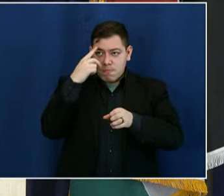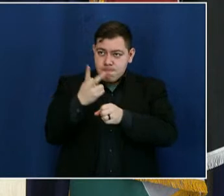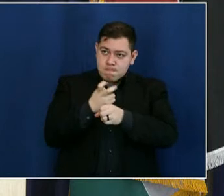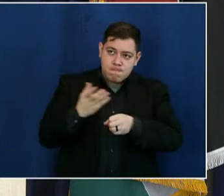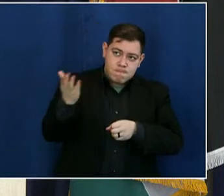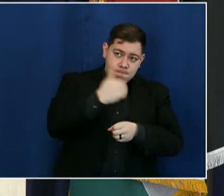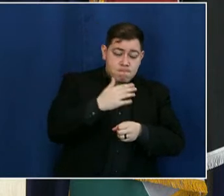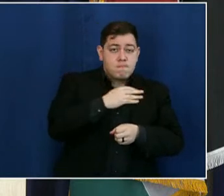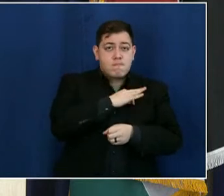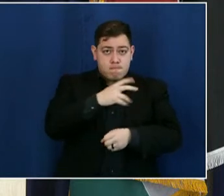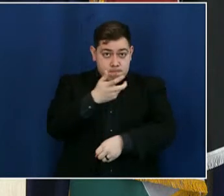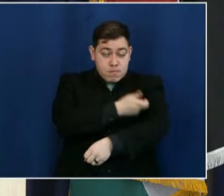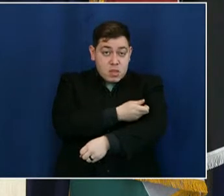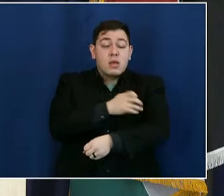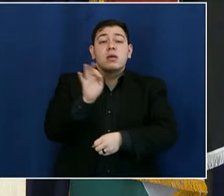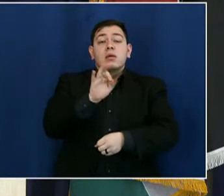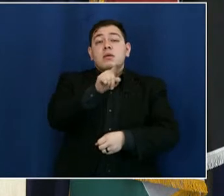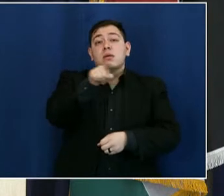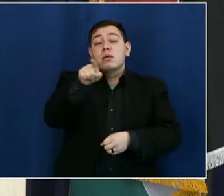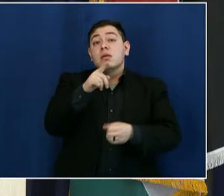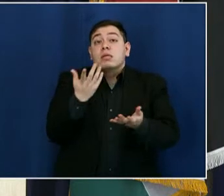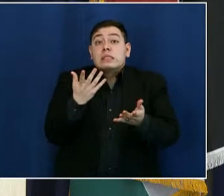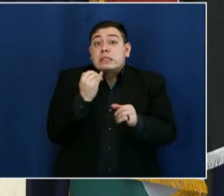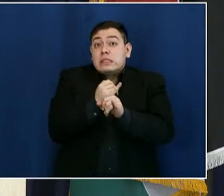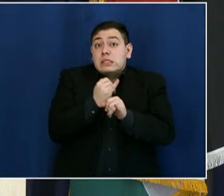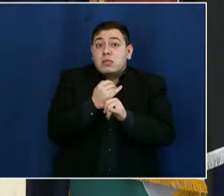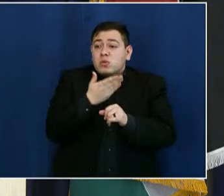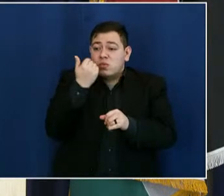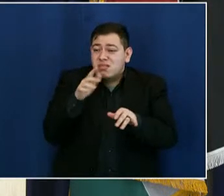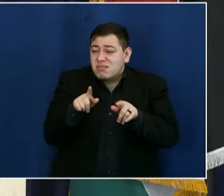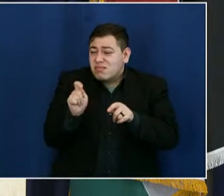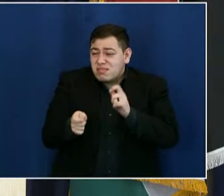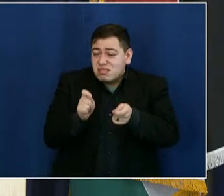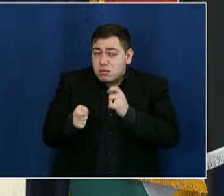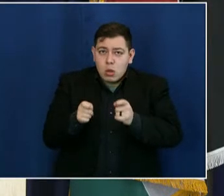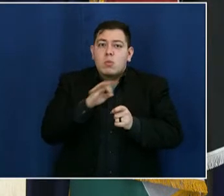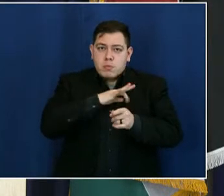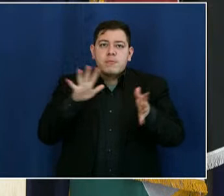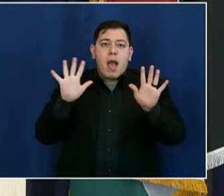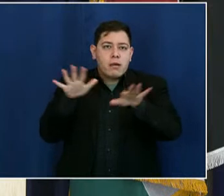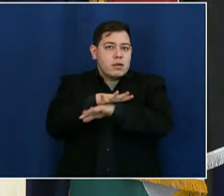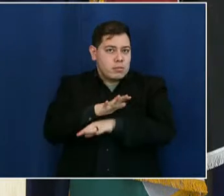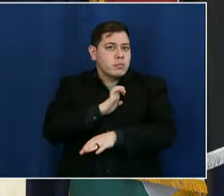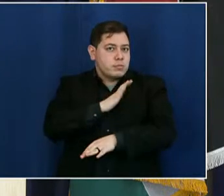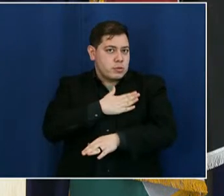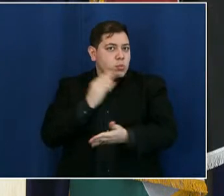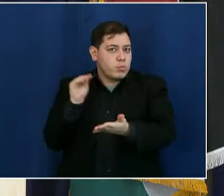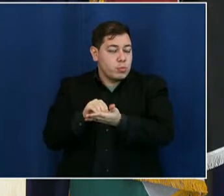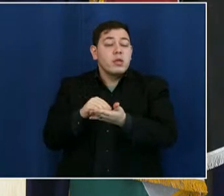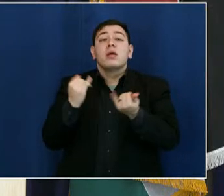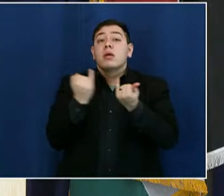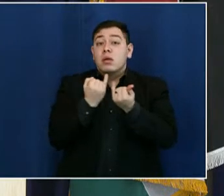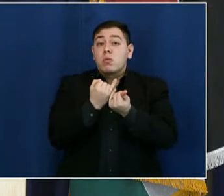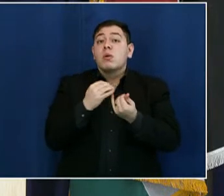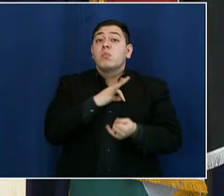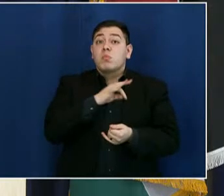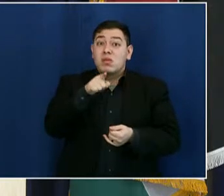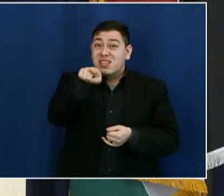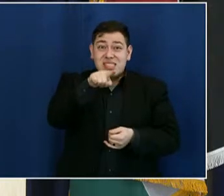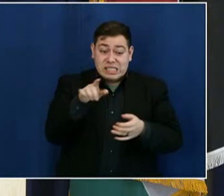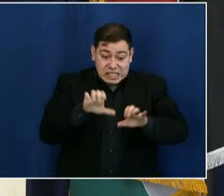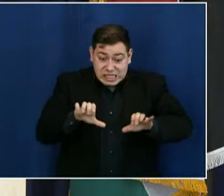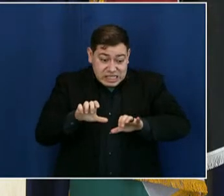al 211 les puedan ayudar si tienen 75 años o más. Y así que estamos poco a poco cambiando el sistema, pero más que nada lo importante